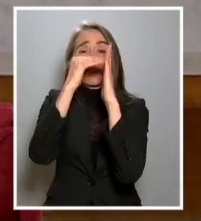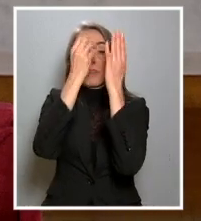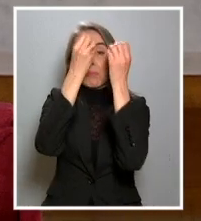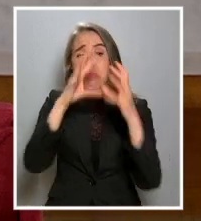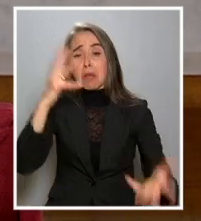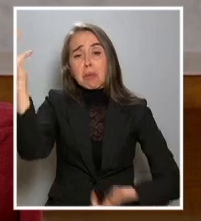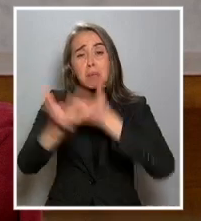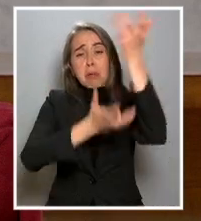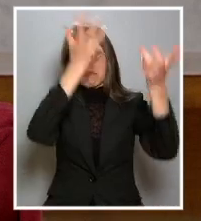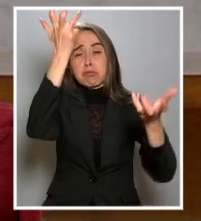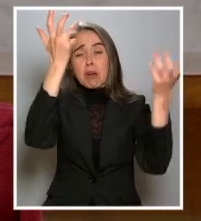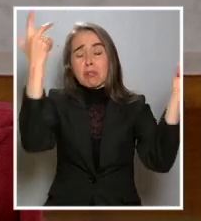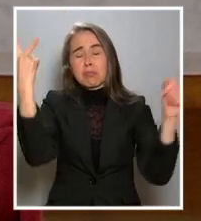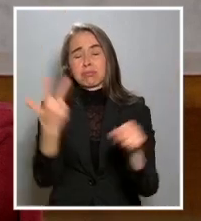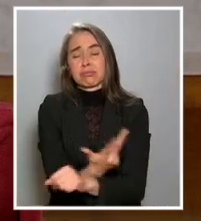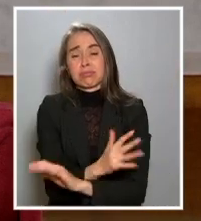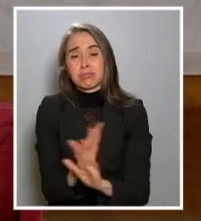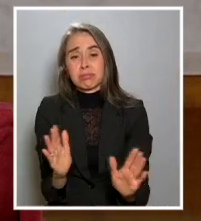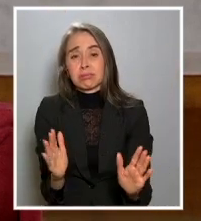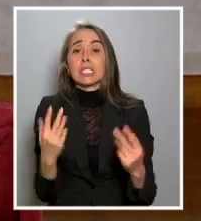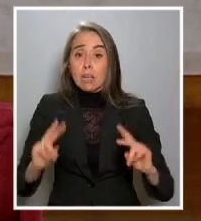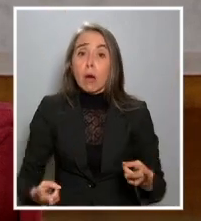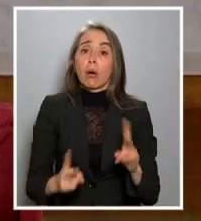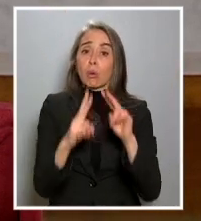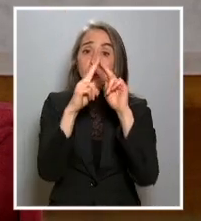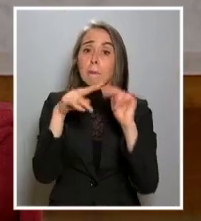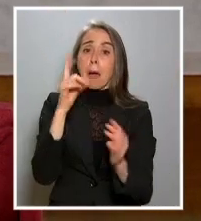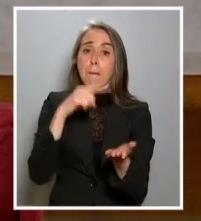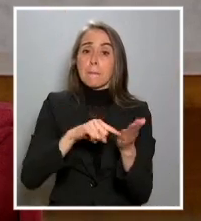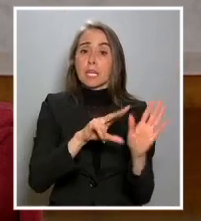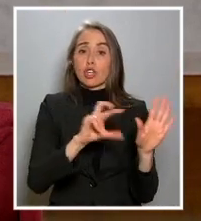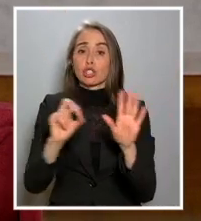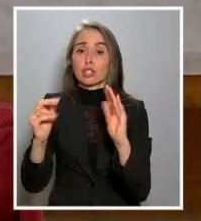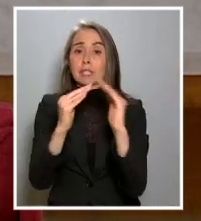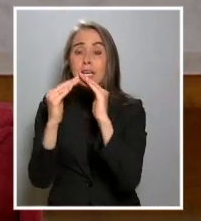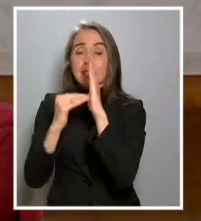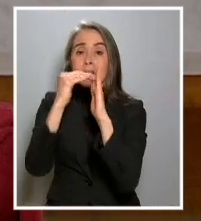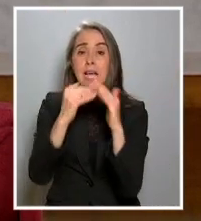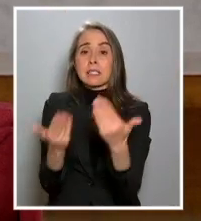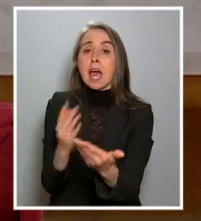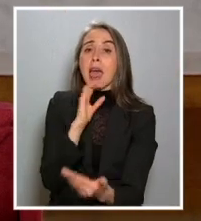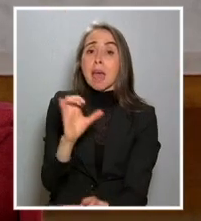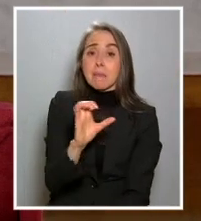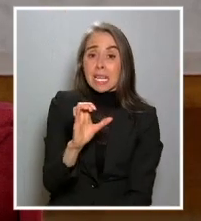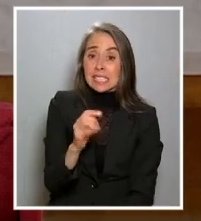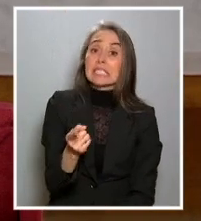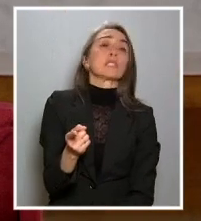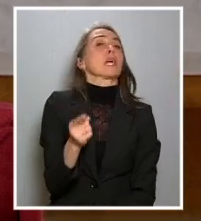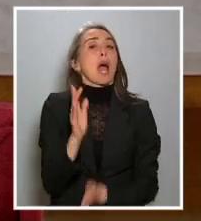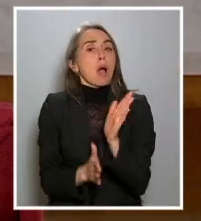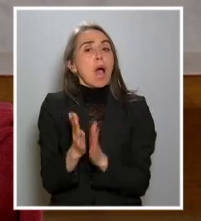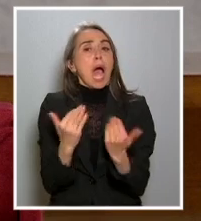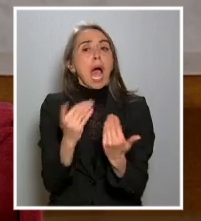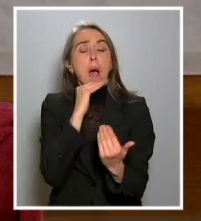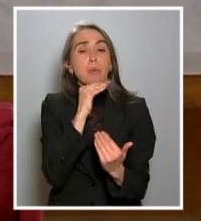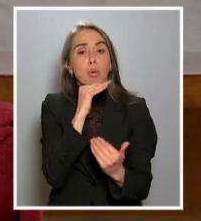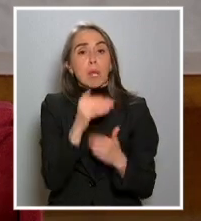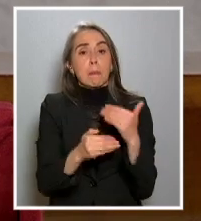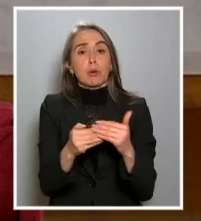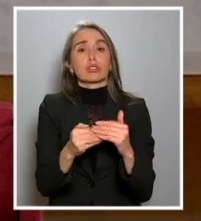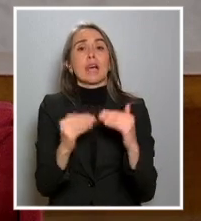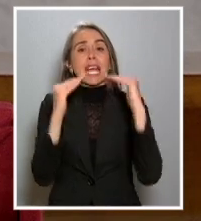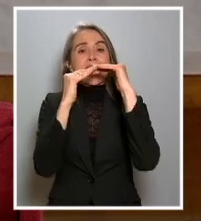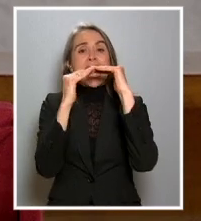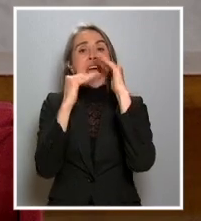tragedia. Ya hemos construido más de 1.800 viviendas de emergencia. Estamos acelerando los procesos para que las